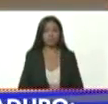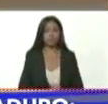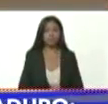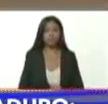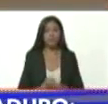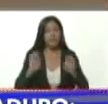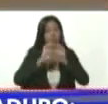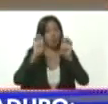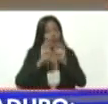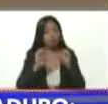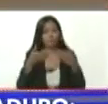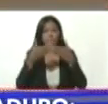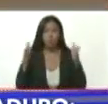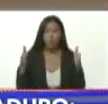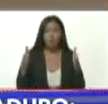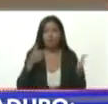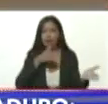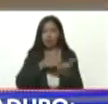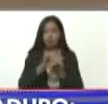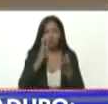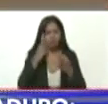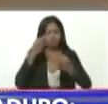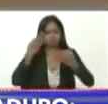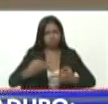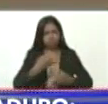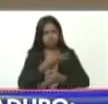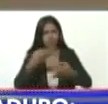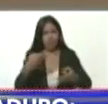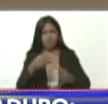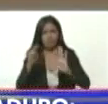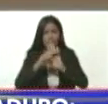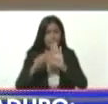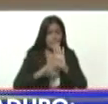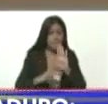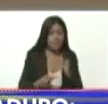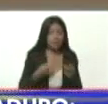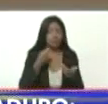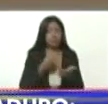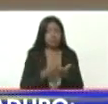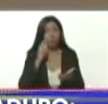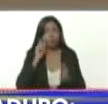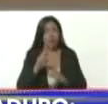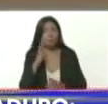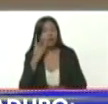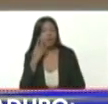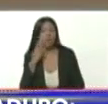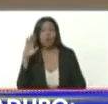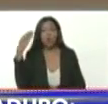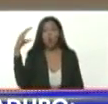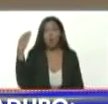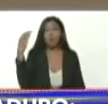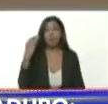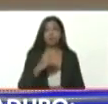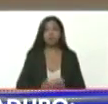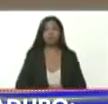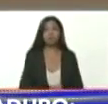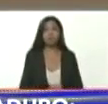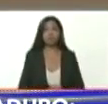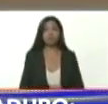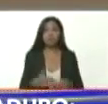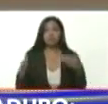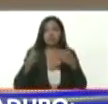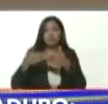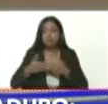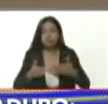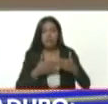La educación pública gratuita y de calidad, los presupuestos. Uno ve, por ejemplo, en Colombia, cerrando